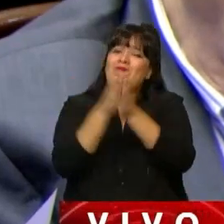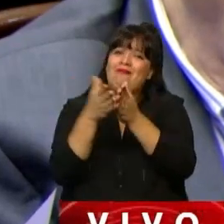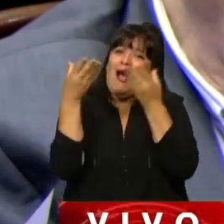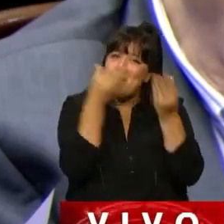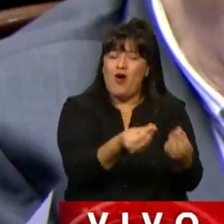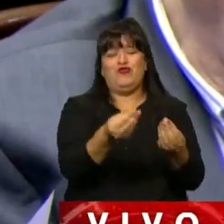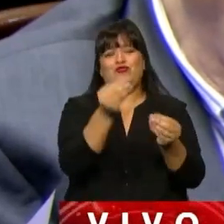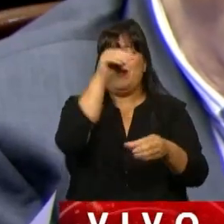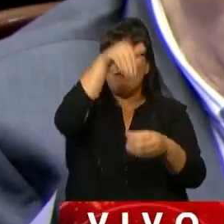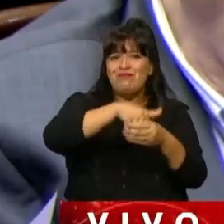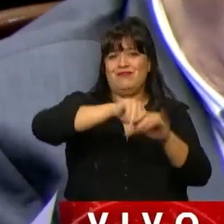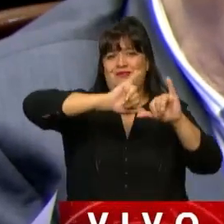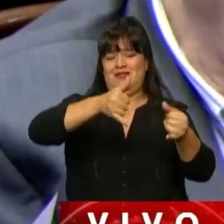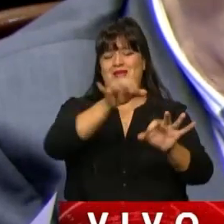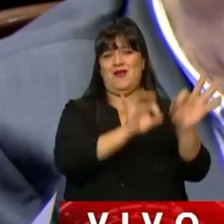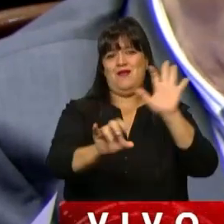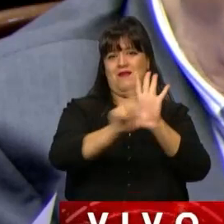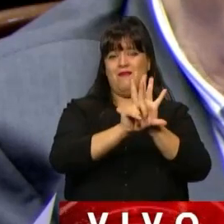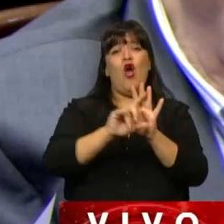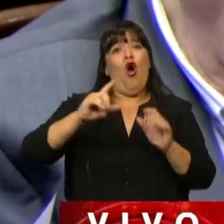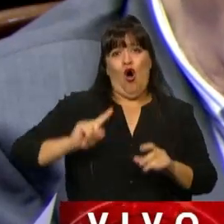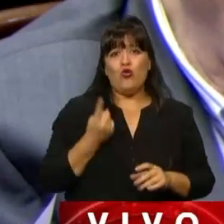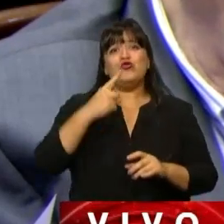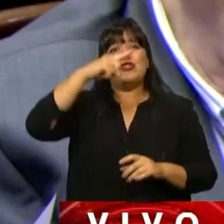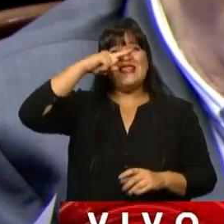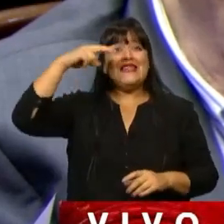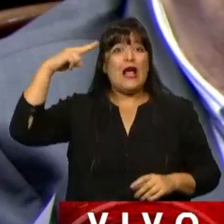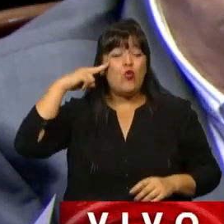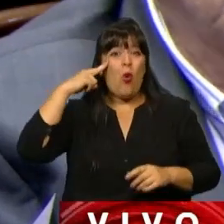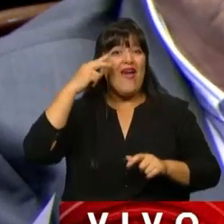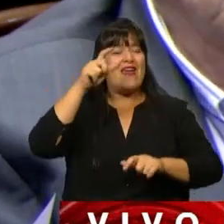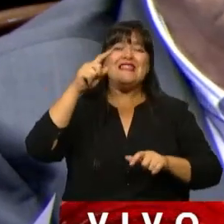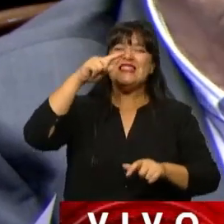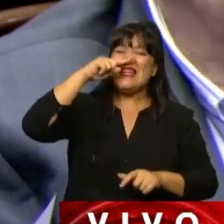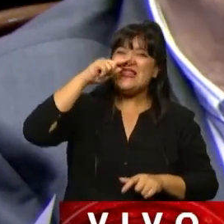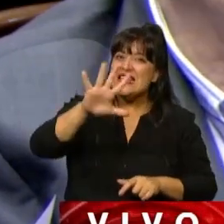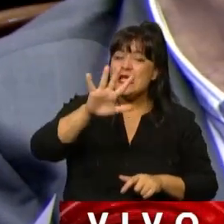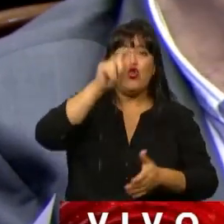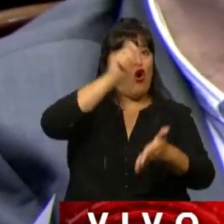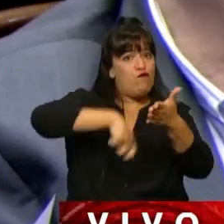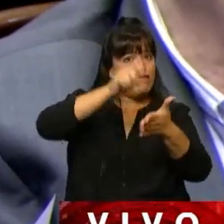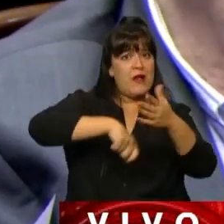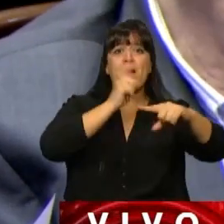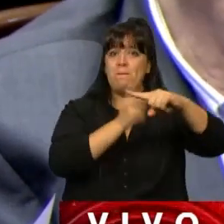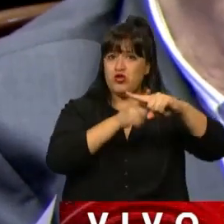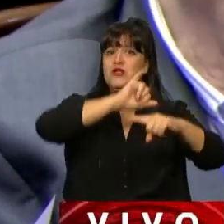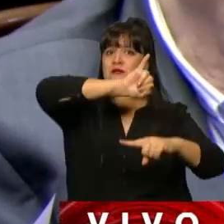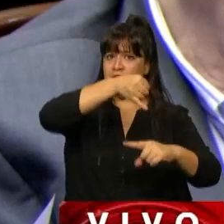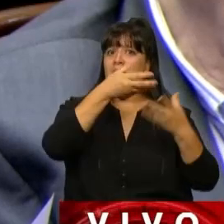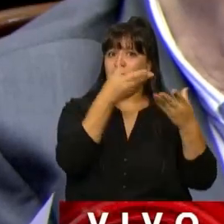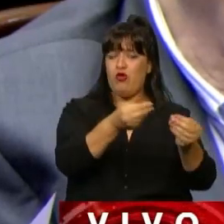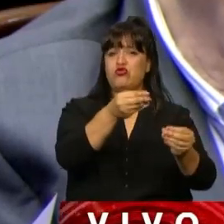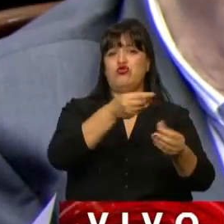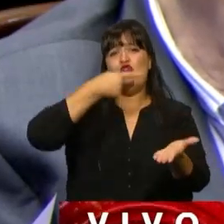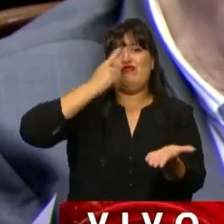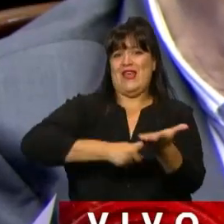acompañar. Con orgullo ayer, de 79 miembros, 75 firmaron positivamente este